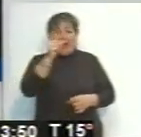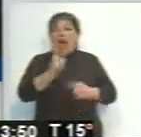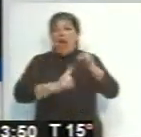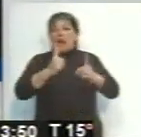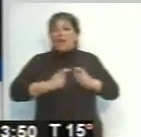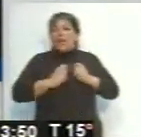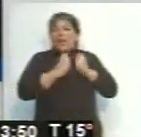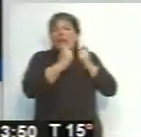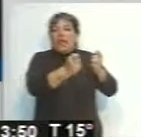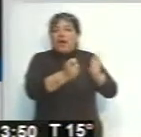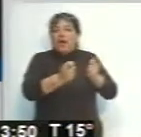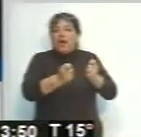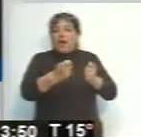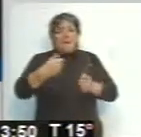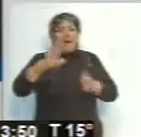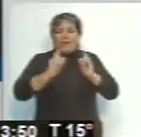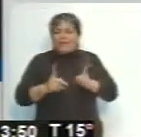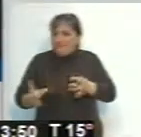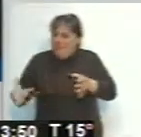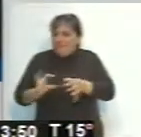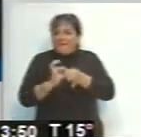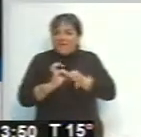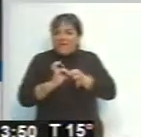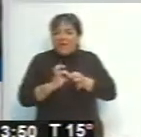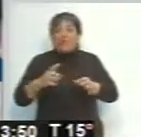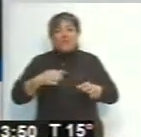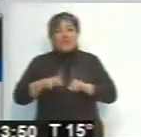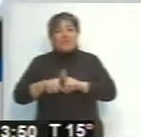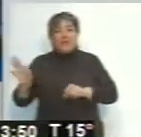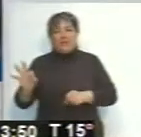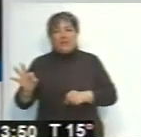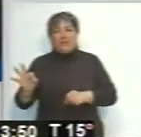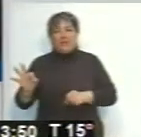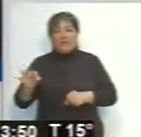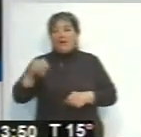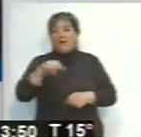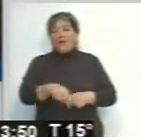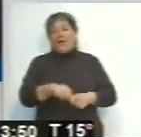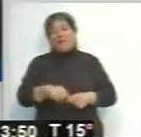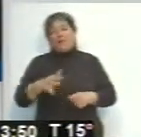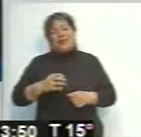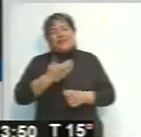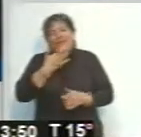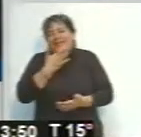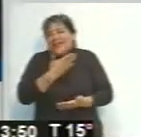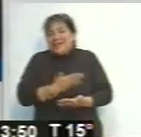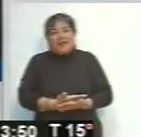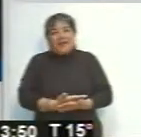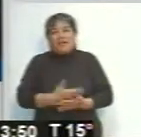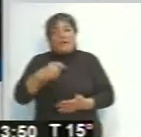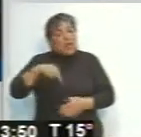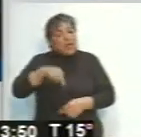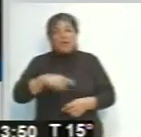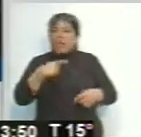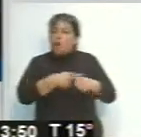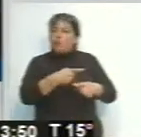te done, y más aún con el vínculo que hay con un hermano, ¿no? Así que es increíble, y lógicamente en esta lucha que